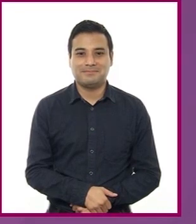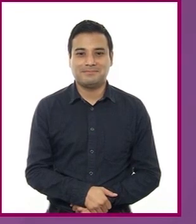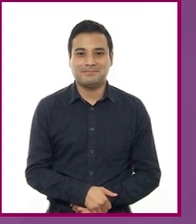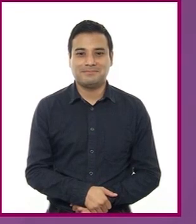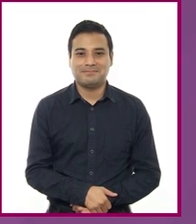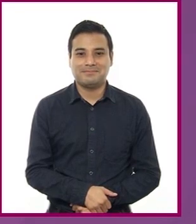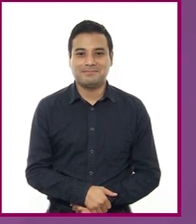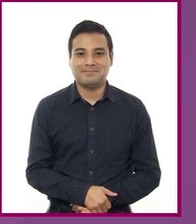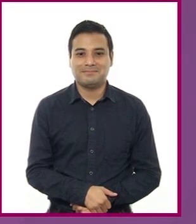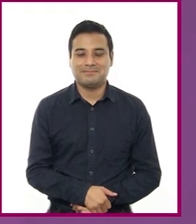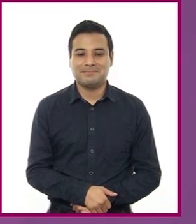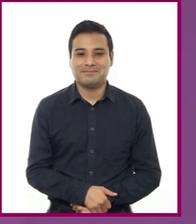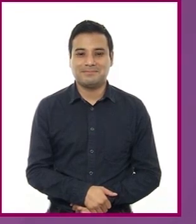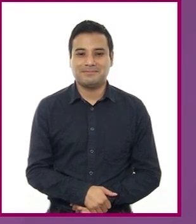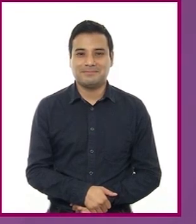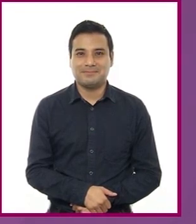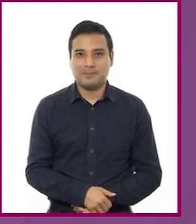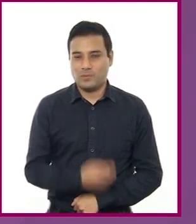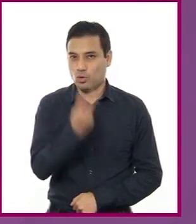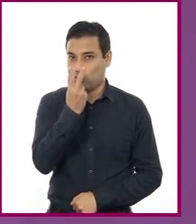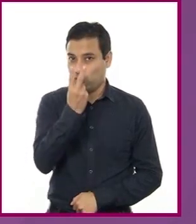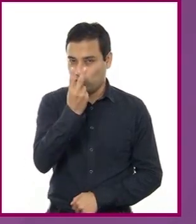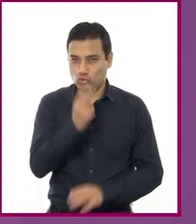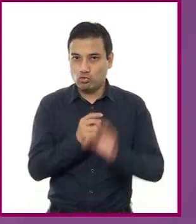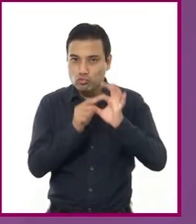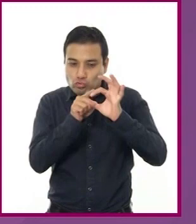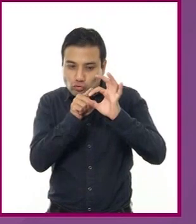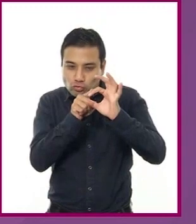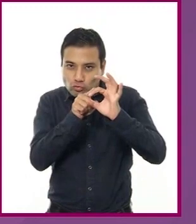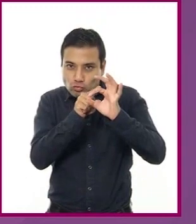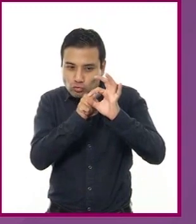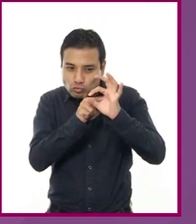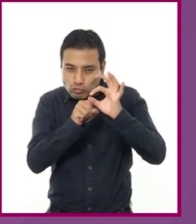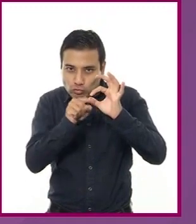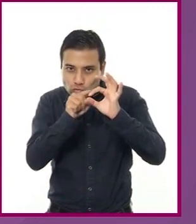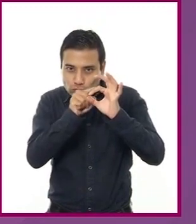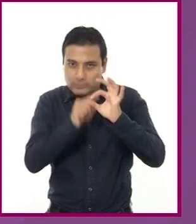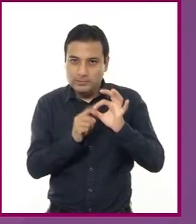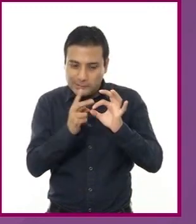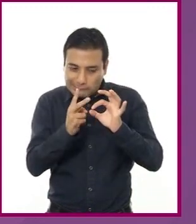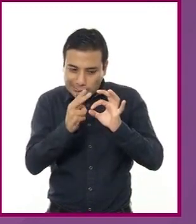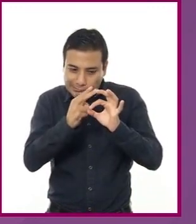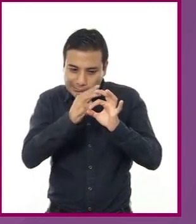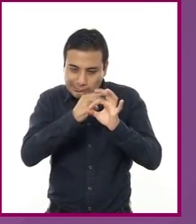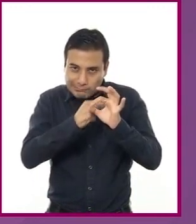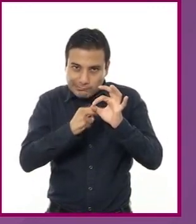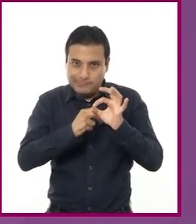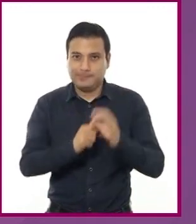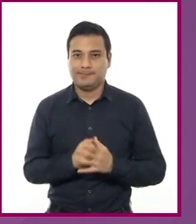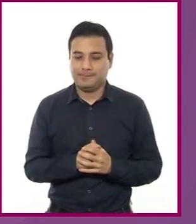Cortamos dos agujeros del mismo tamaño en la parte superior e inferior de cada lado.